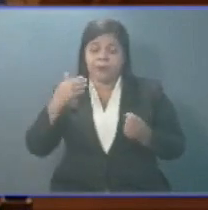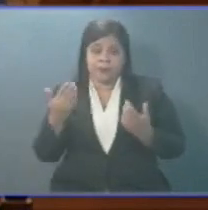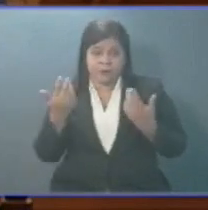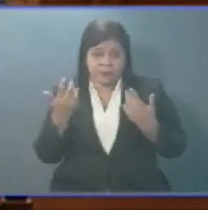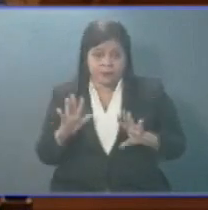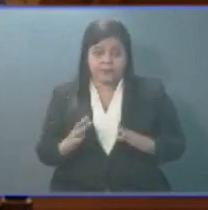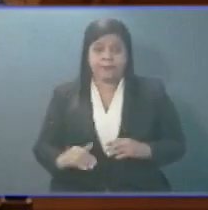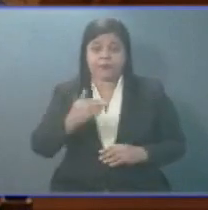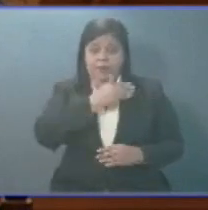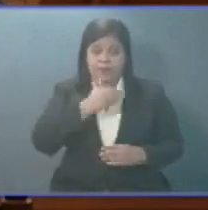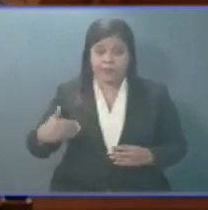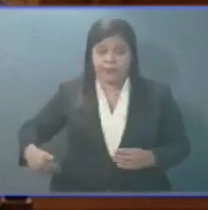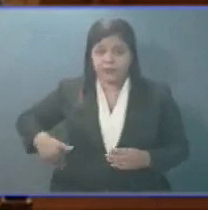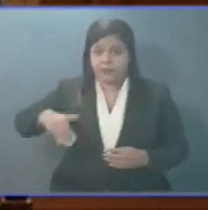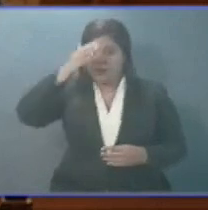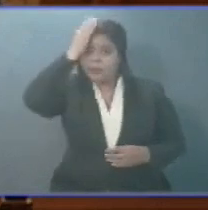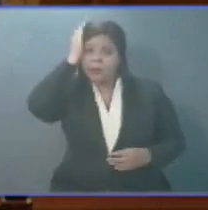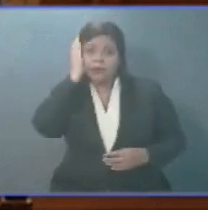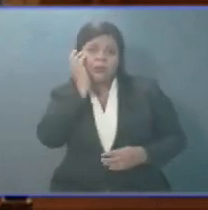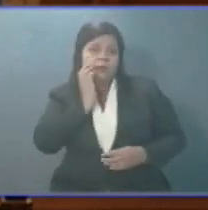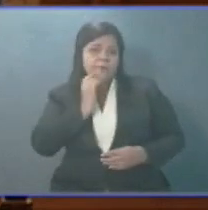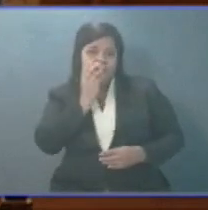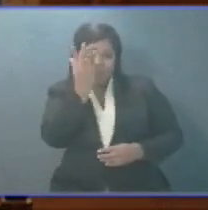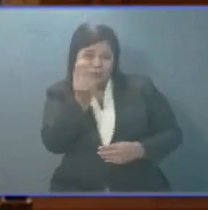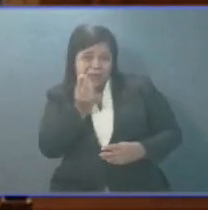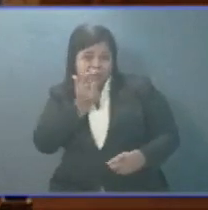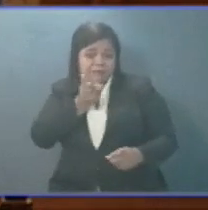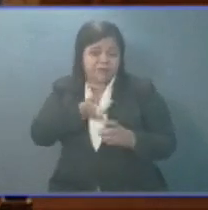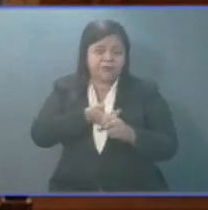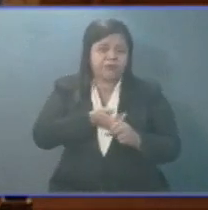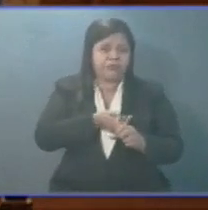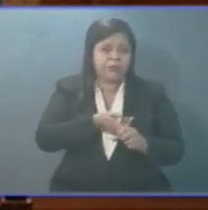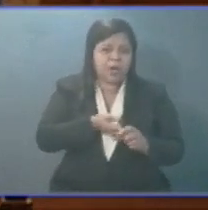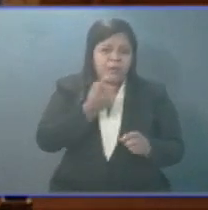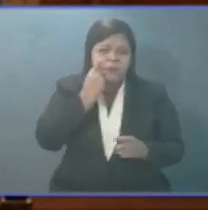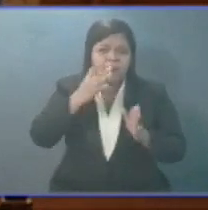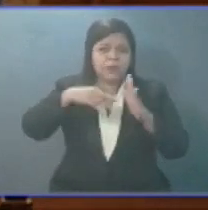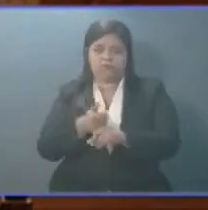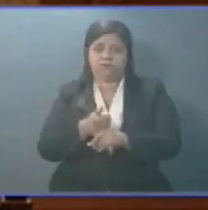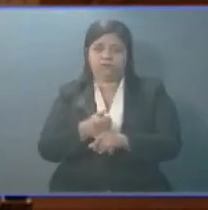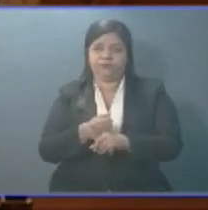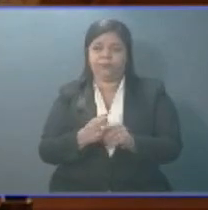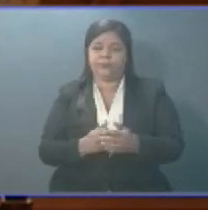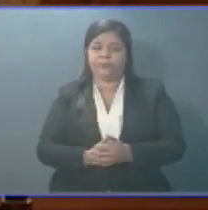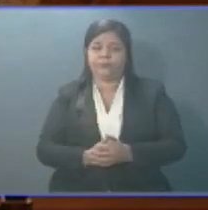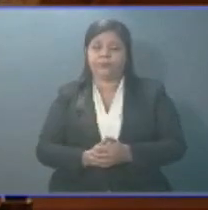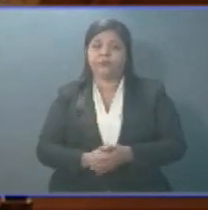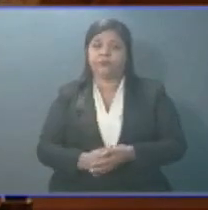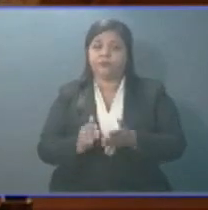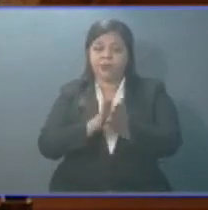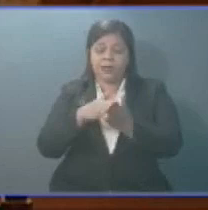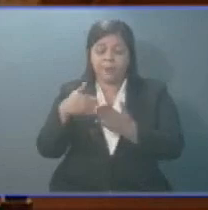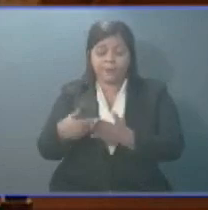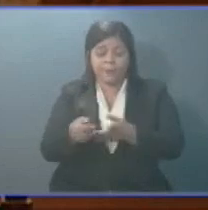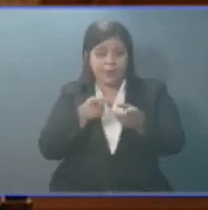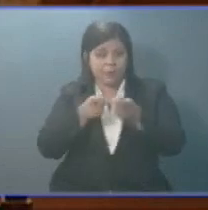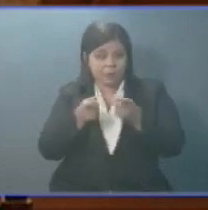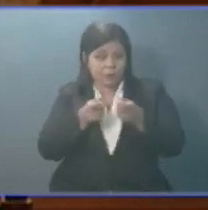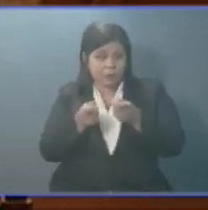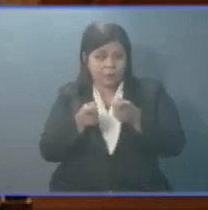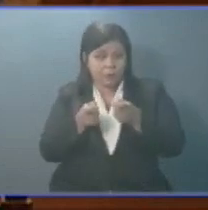el presidente en lai y phu que le realizó la seguridad de los salvadoreños y con el plan control territorial